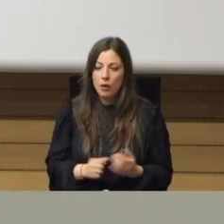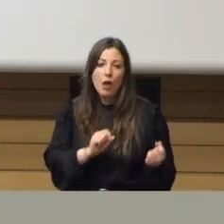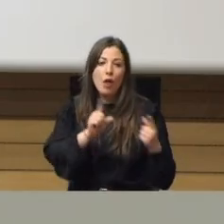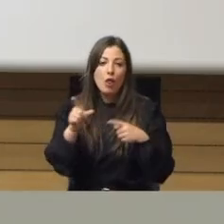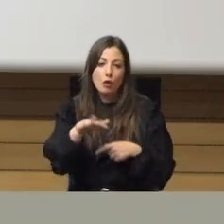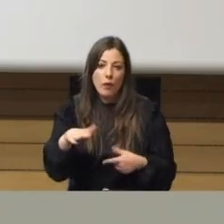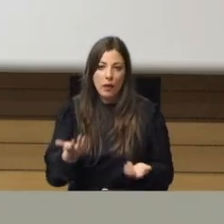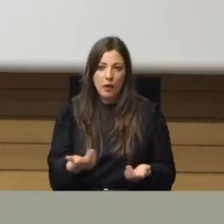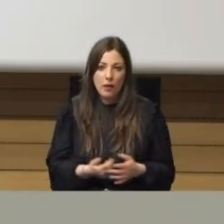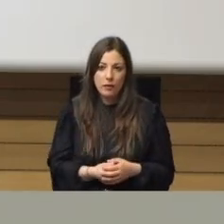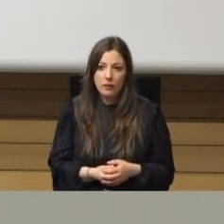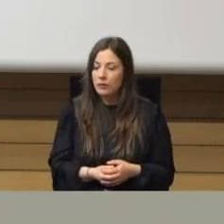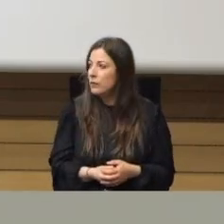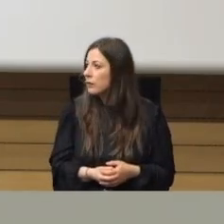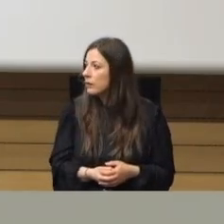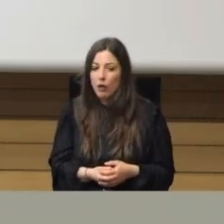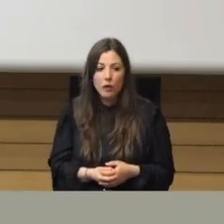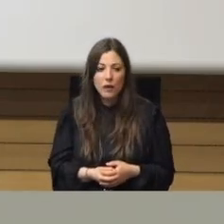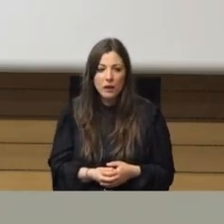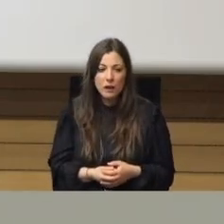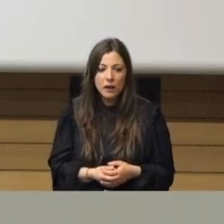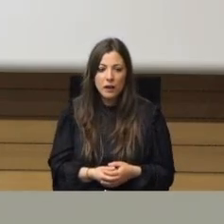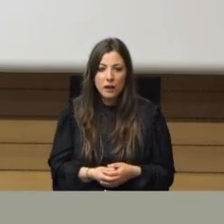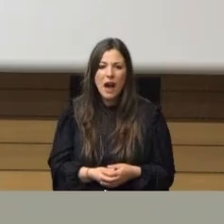A servicio de toxicología.